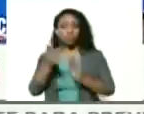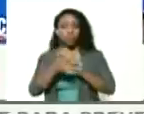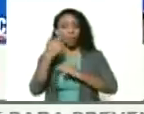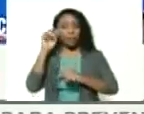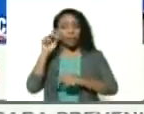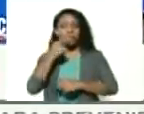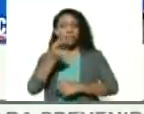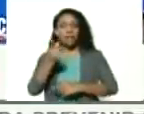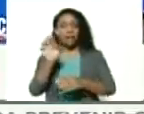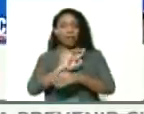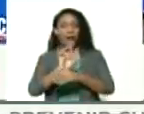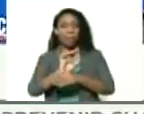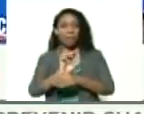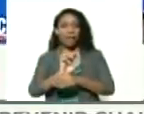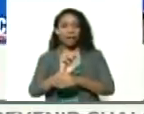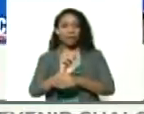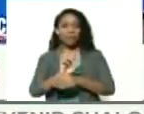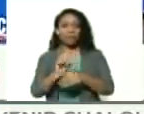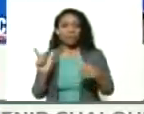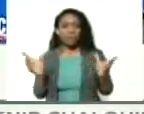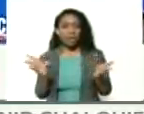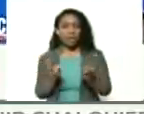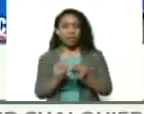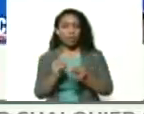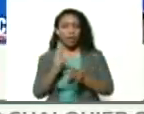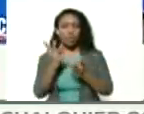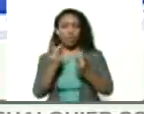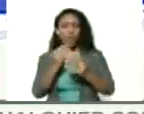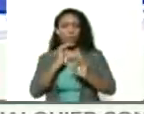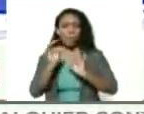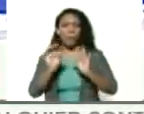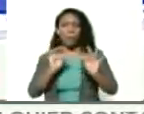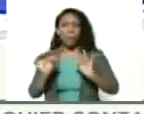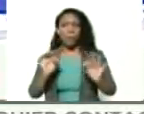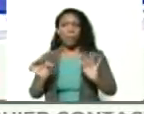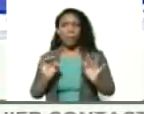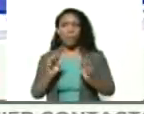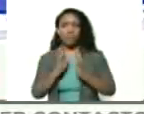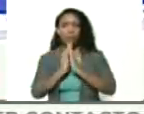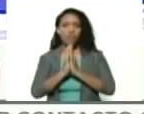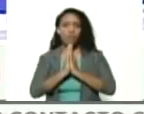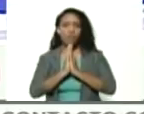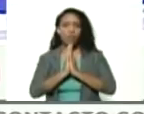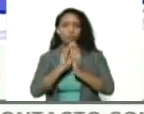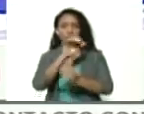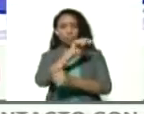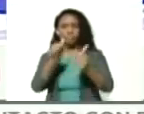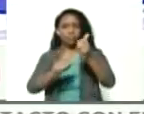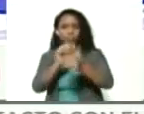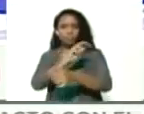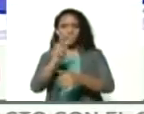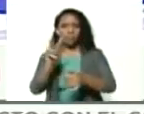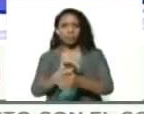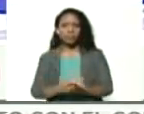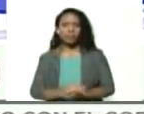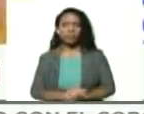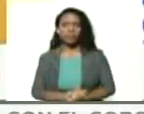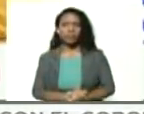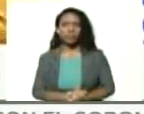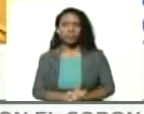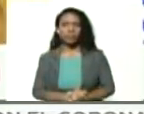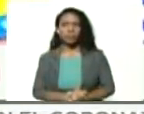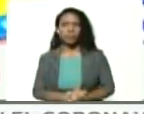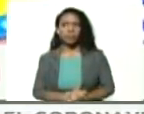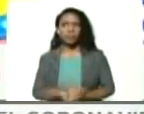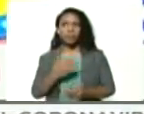de manera rápida y contundente los números de contagio? Por favor, vicepresidenta.